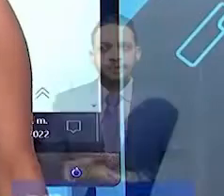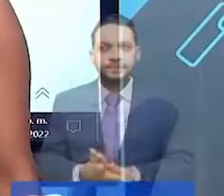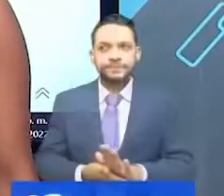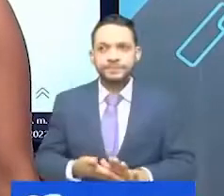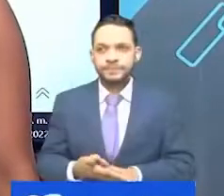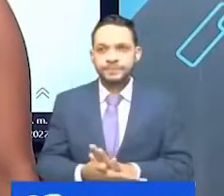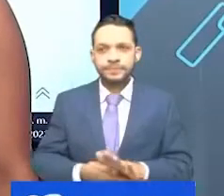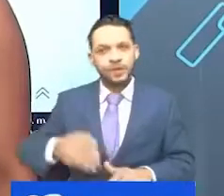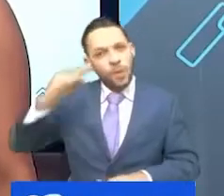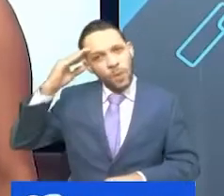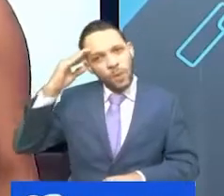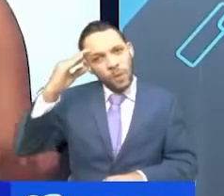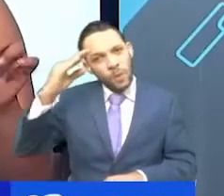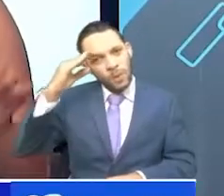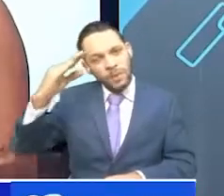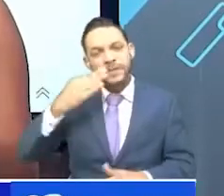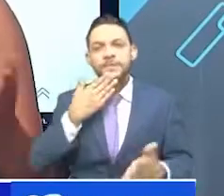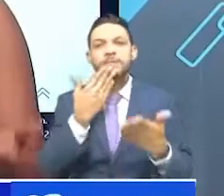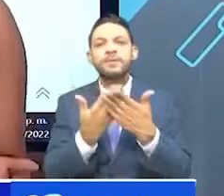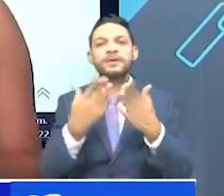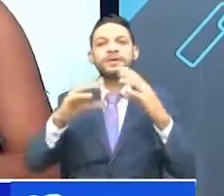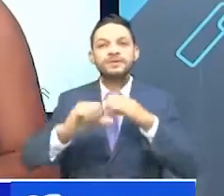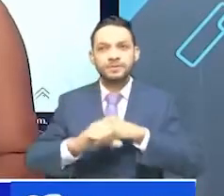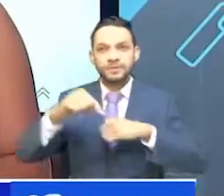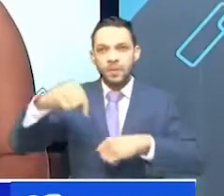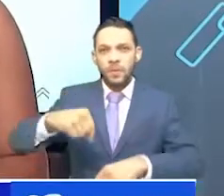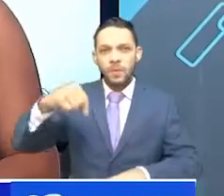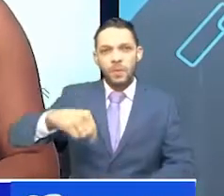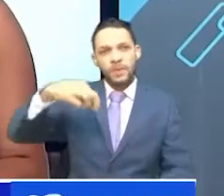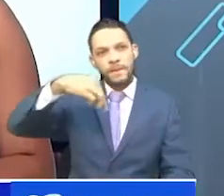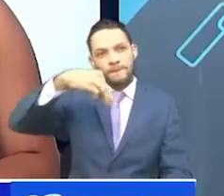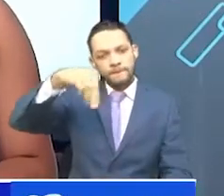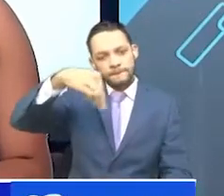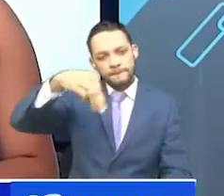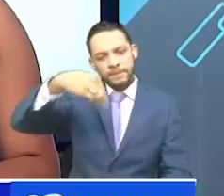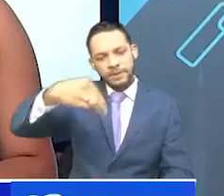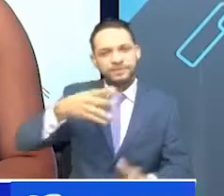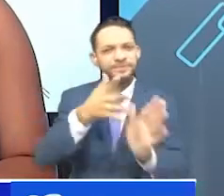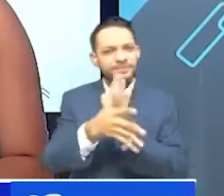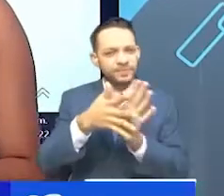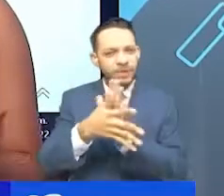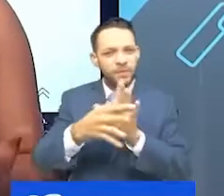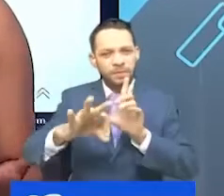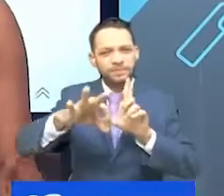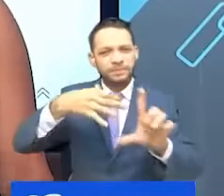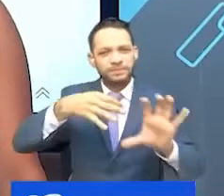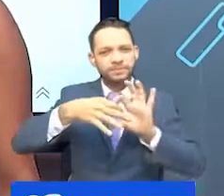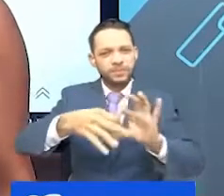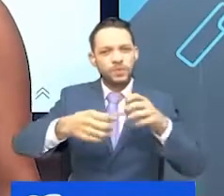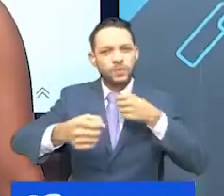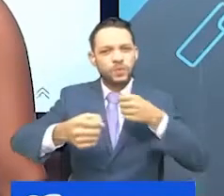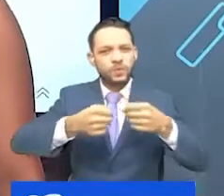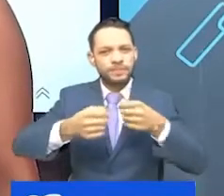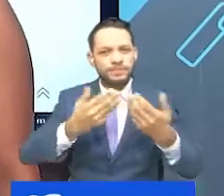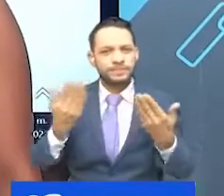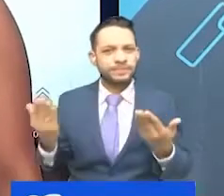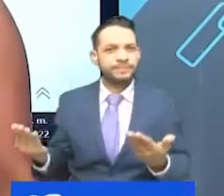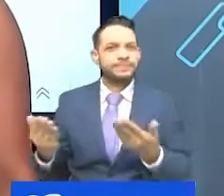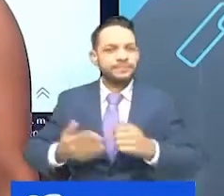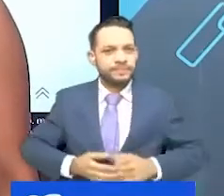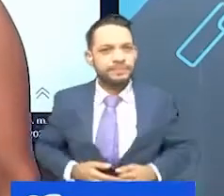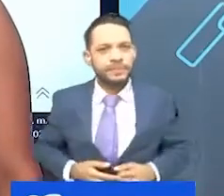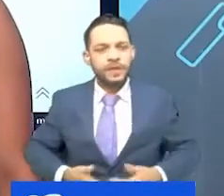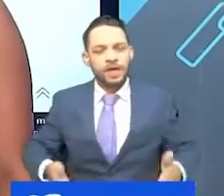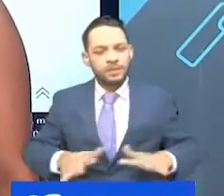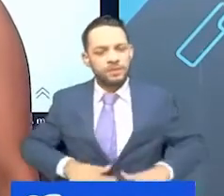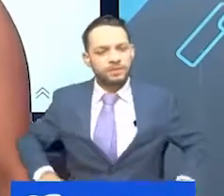Hola Rubén, ¿qué tal? Muy buenas noches. Hoy es miércoles y nosotros, como siempre, los actualizamos con todas las tendencias que están en las redes sociales. Y en